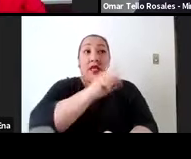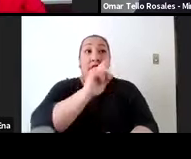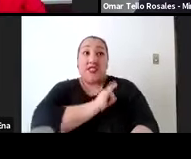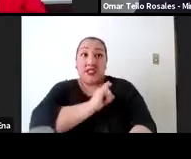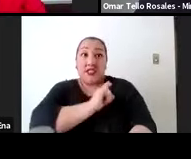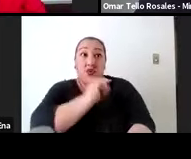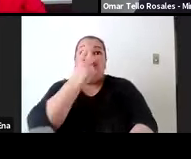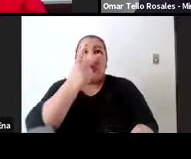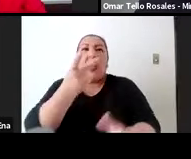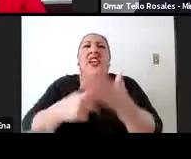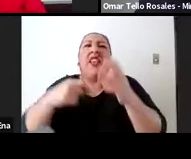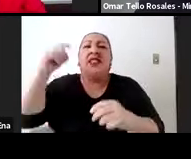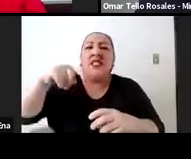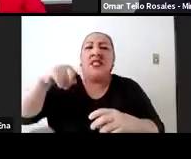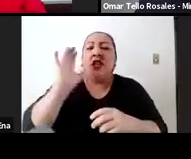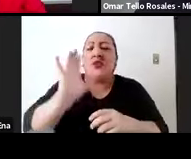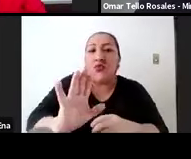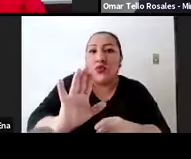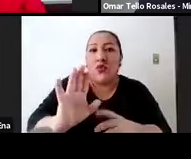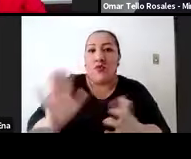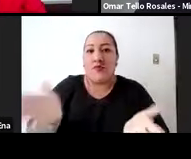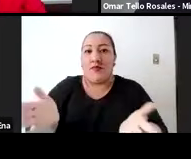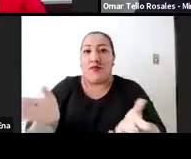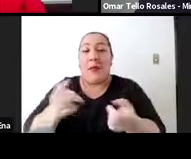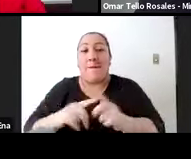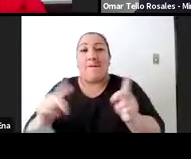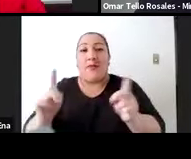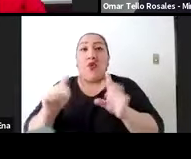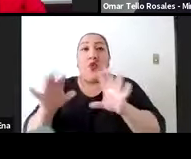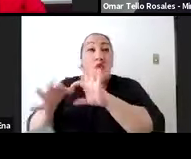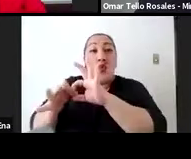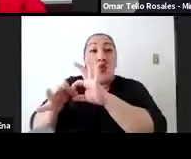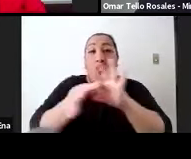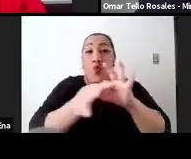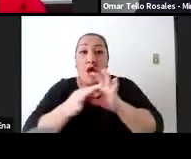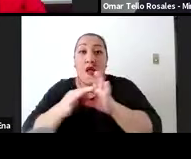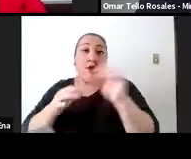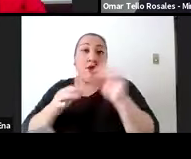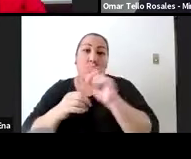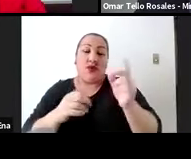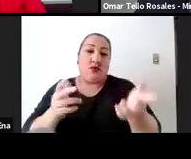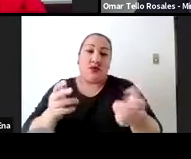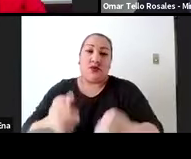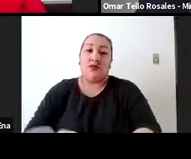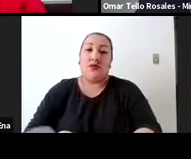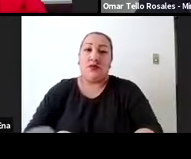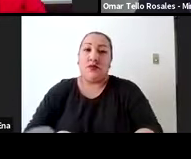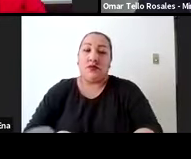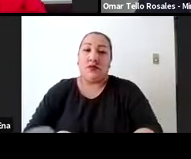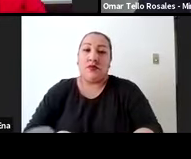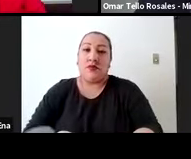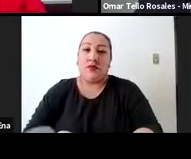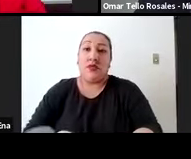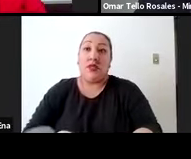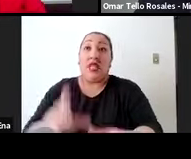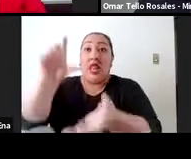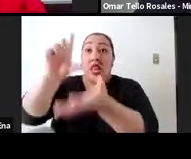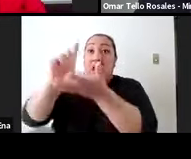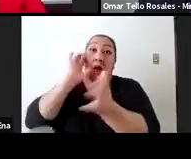necesita. No hay un ente que haga una uniformidad de eso. Porque en ese sentido, desde Lima hubieran dicho, si hay un